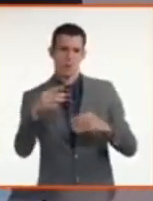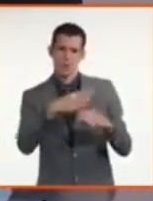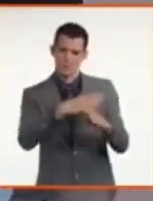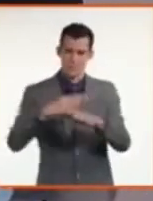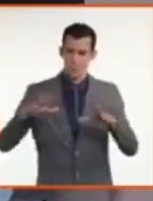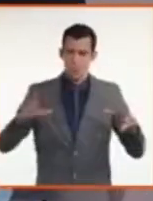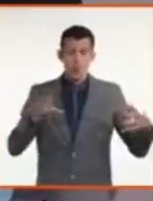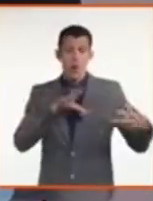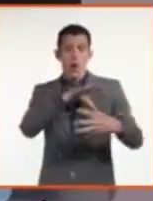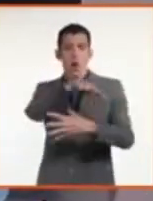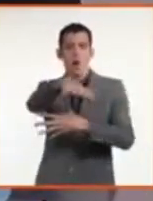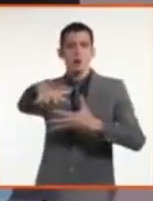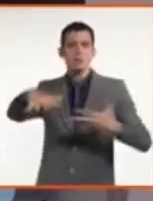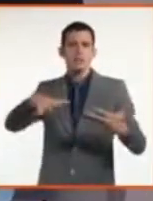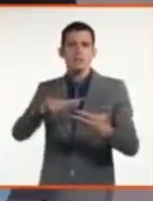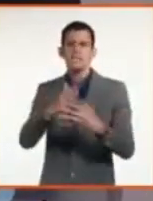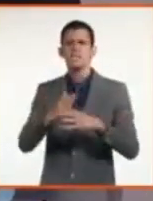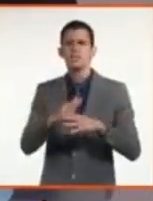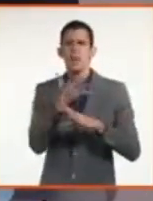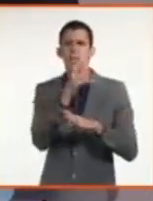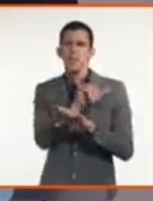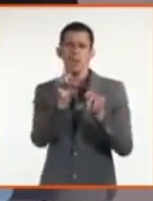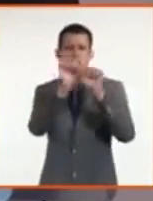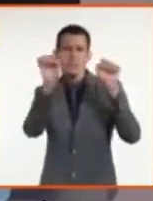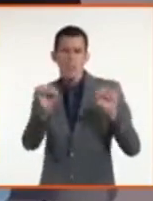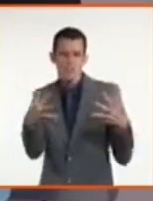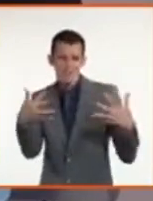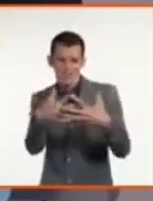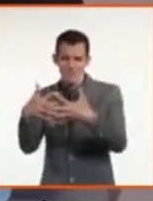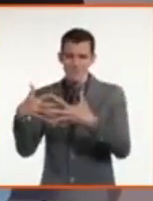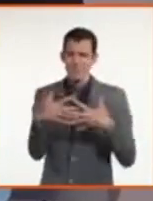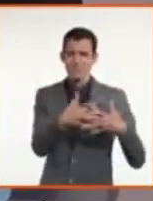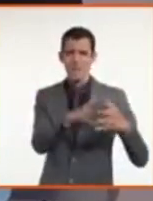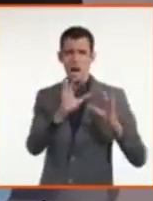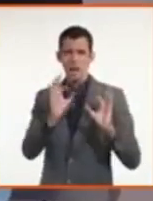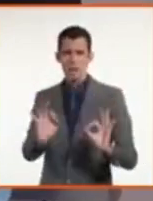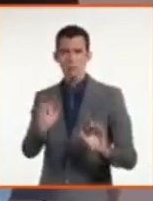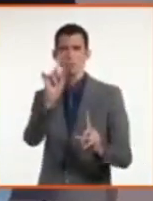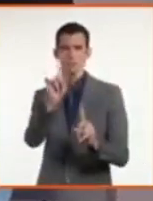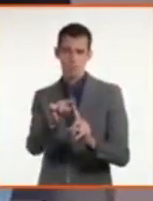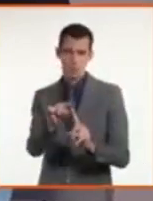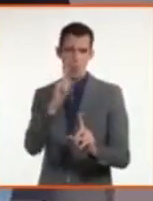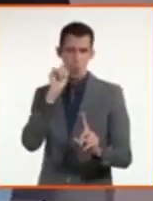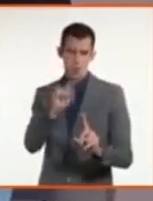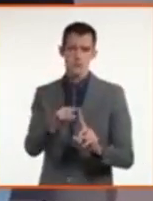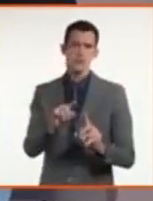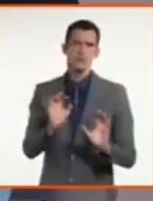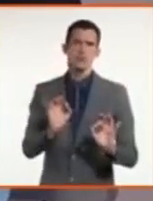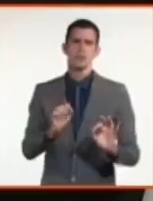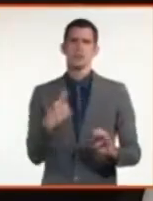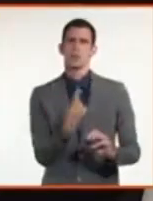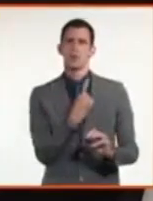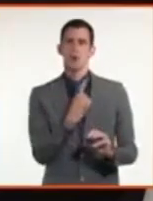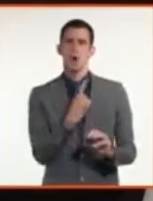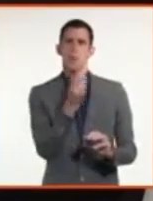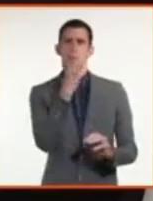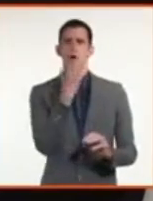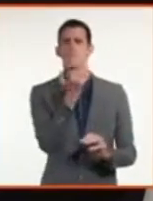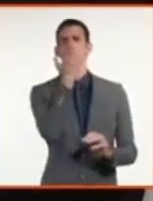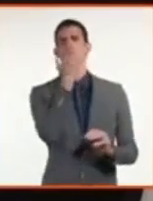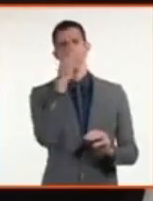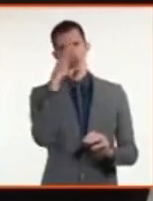visión voluntarista porque no lo vamos a hacer sostenible y en el tiempo vamos a fracasar con esa medida o sea hay que ser objetivo